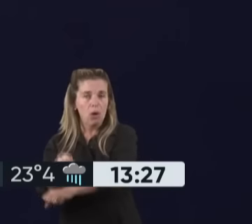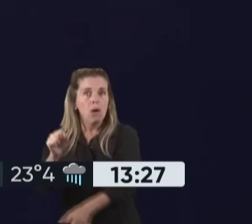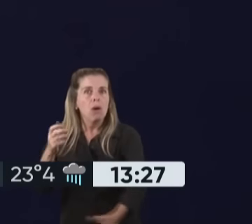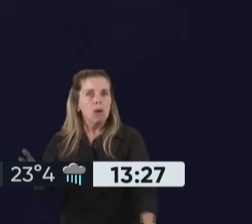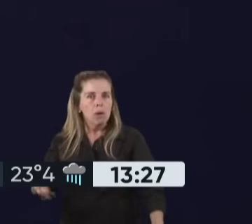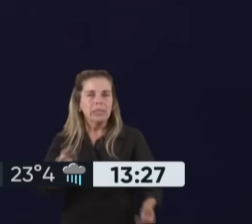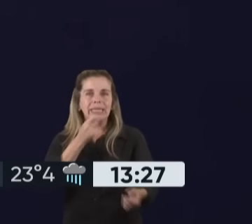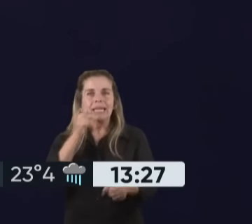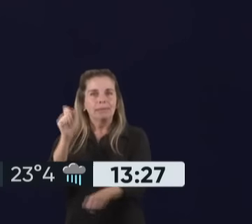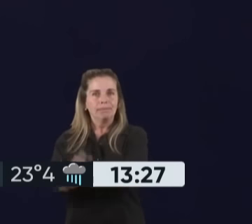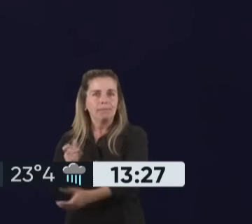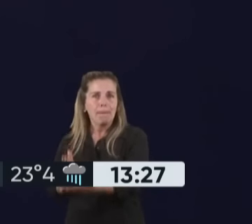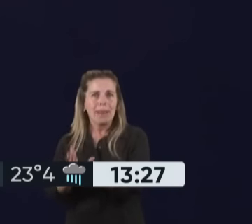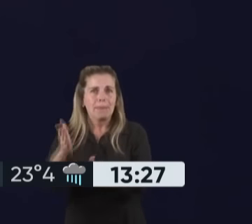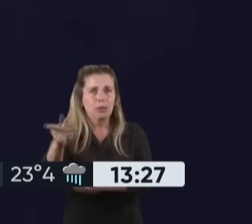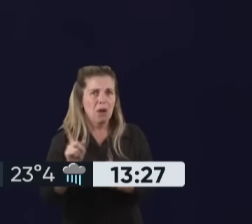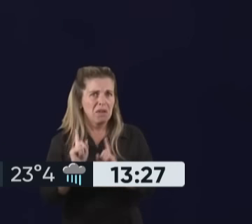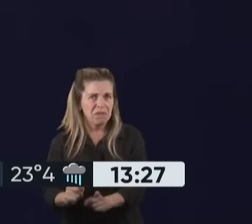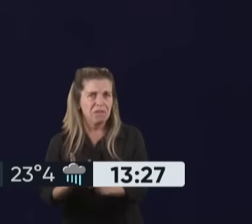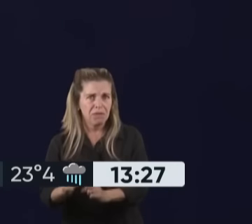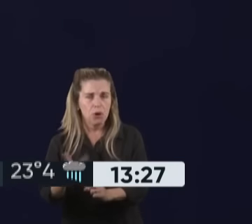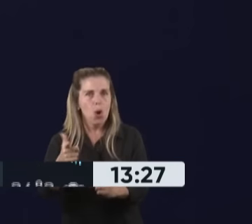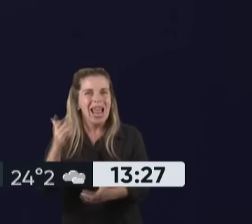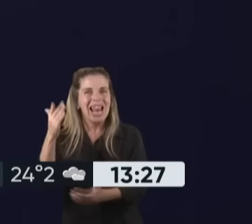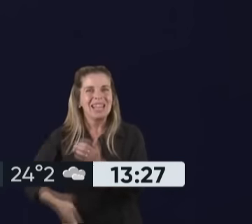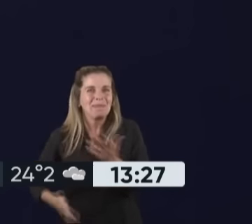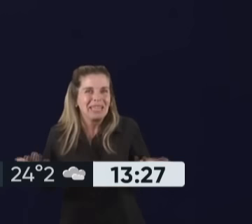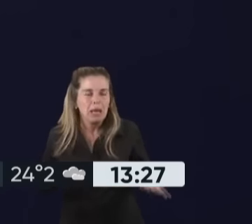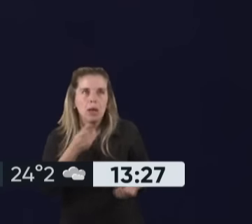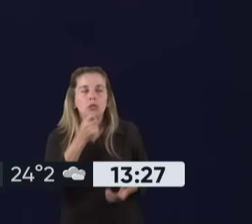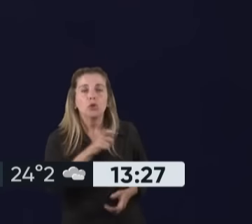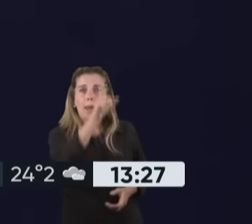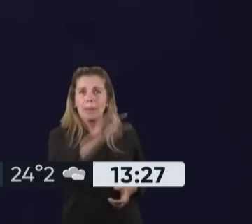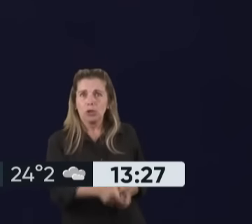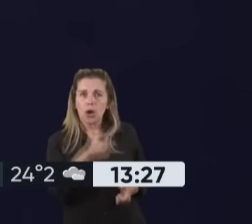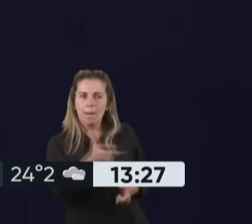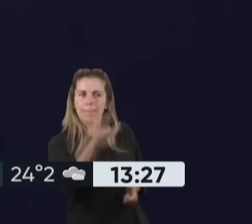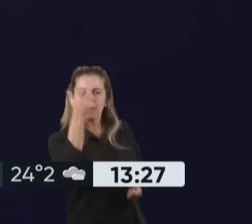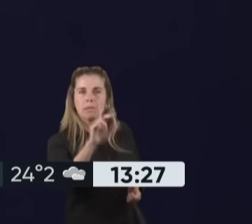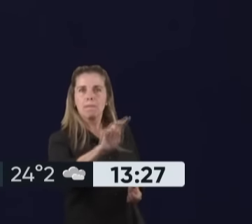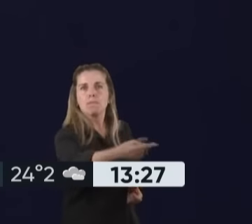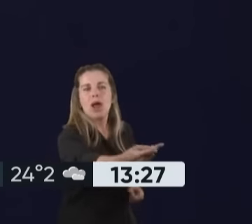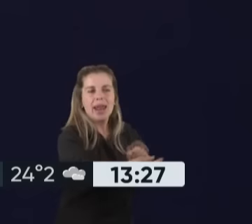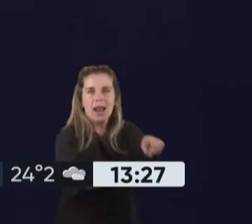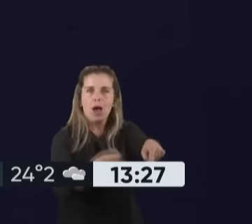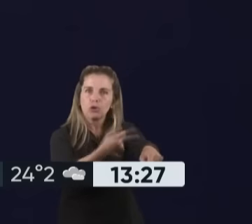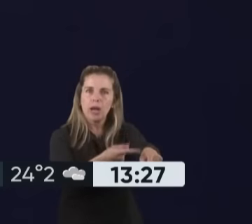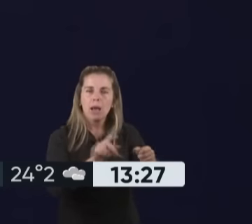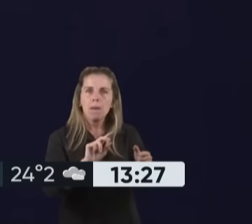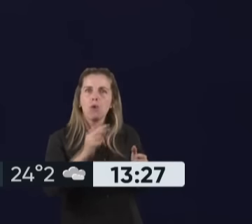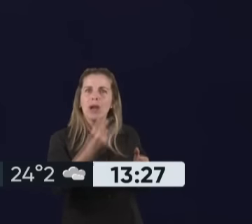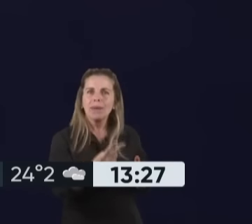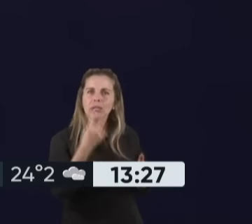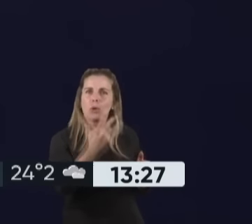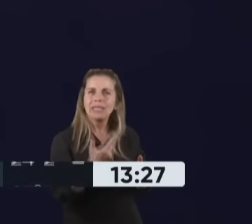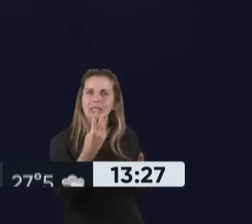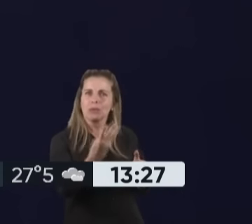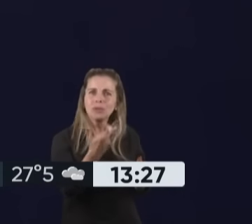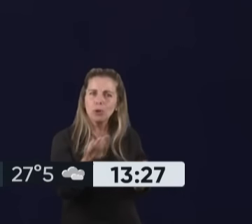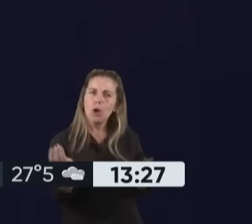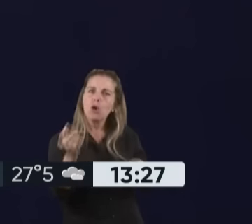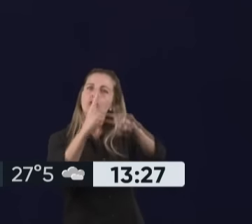límite temporal. ¿Por qué? Porque si una persona mata una vez, mata 2 veces, mata 3 veces, se le van a sumar las